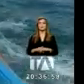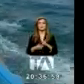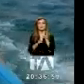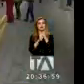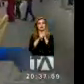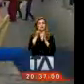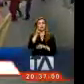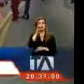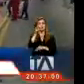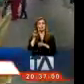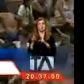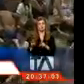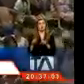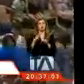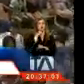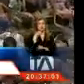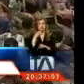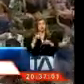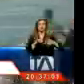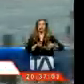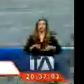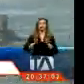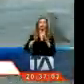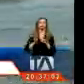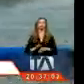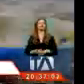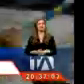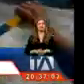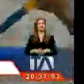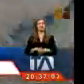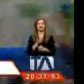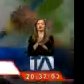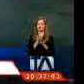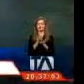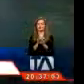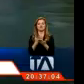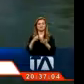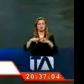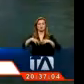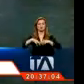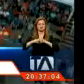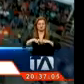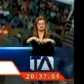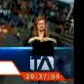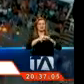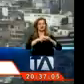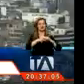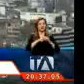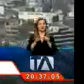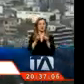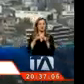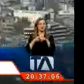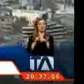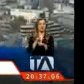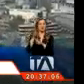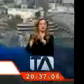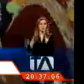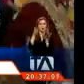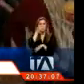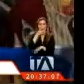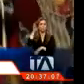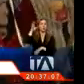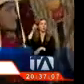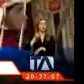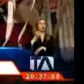Ministerio de Turismo está listo para iniciar el feriado de carnaval con la expectativa de que la economía se mueva con el desplazamiento de turistas. En ciudades como Ambato,